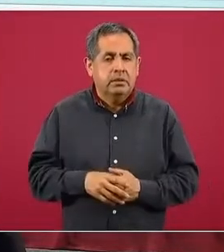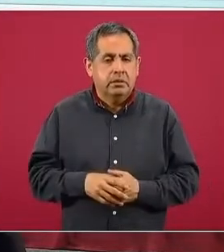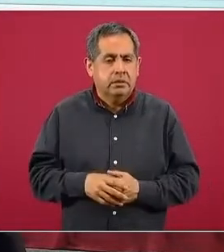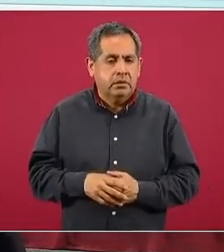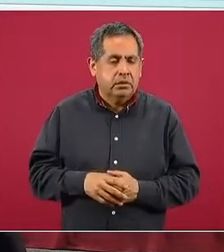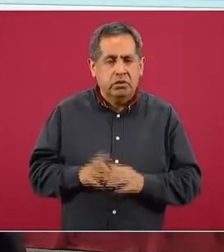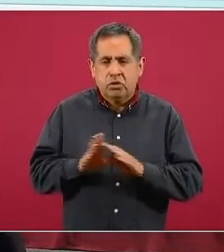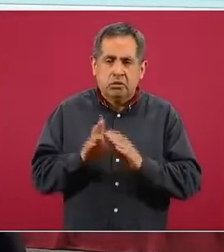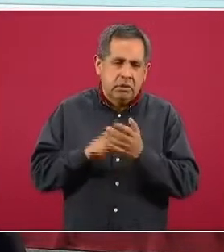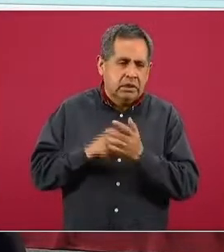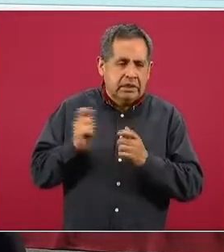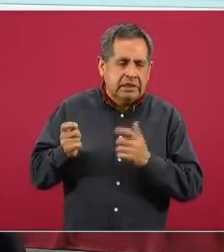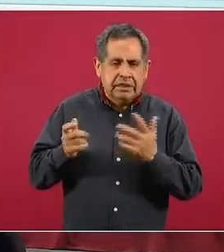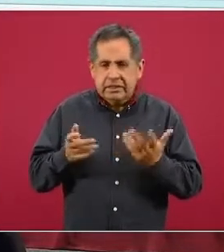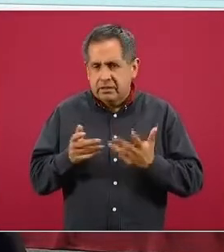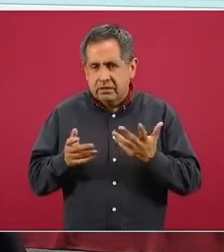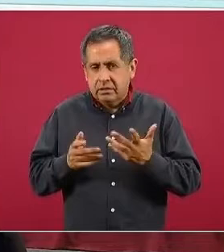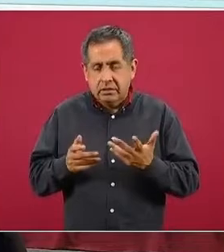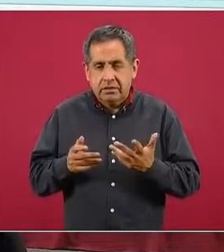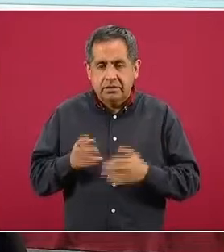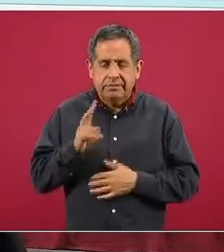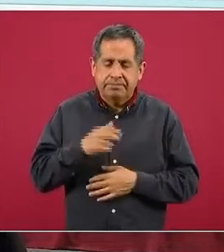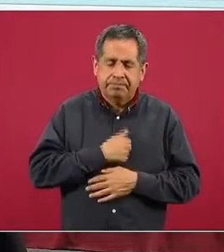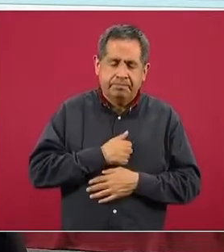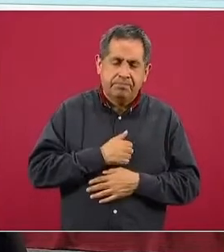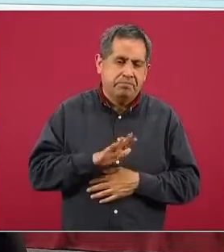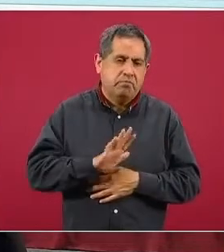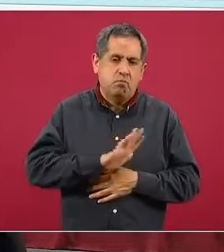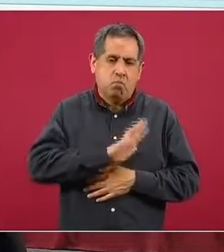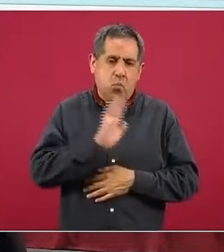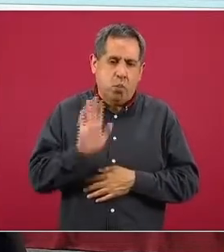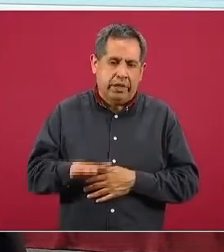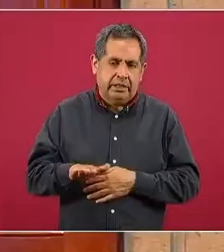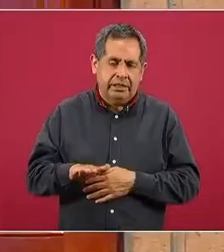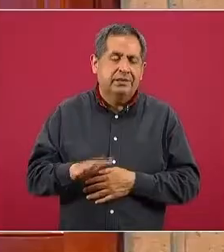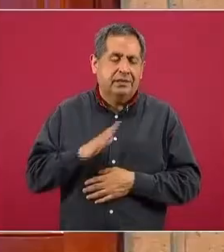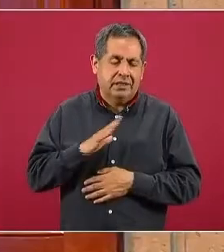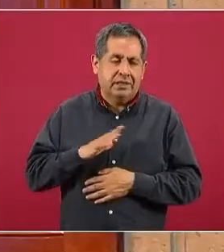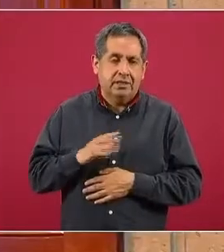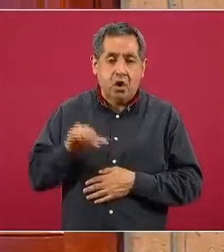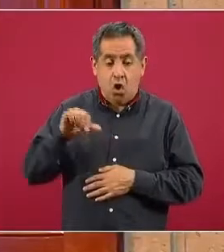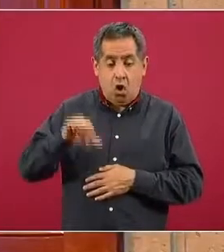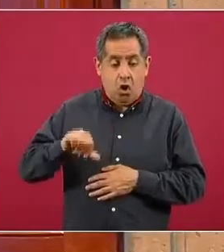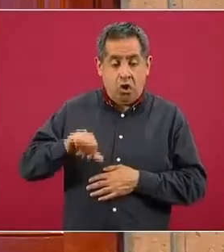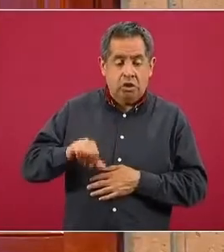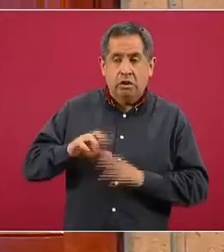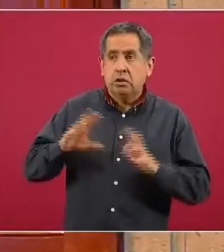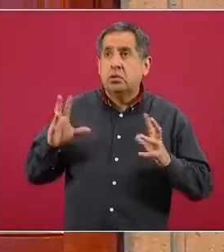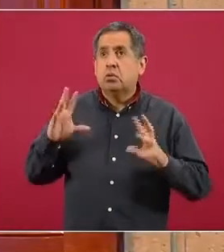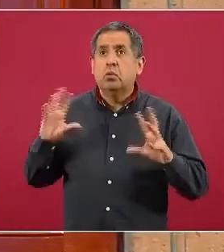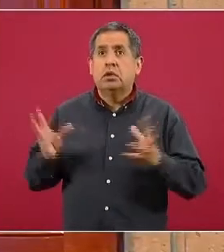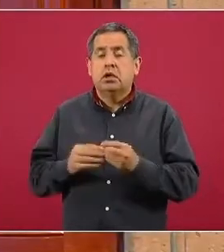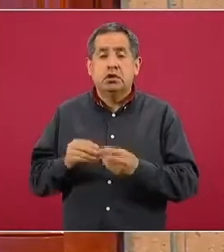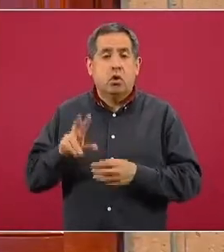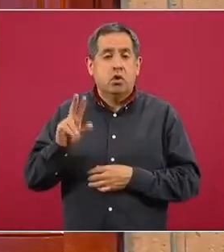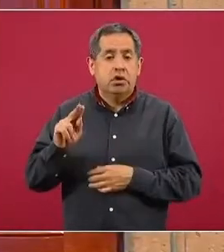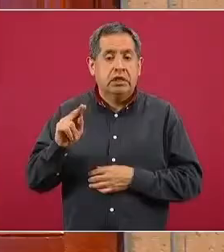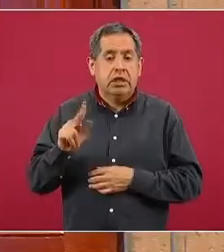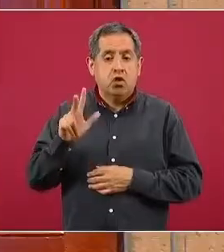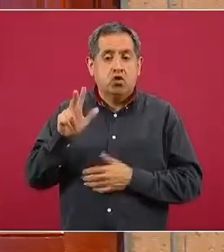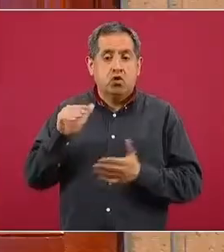el comportamiento de las lamentables defunciones que hasta el momento han ocurrido. Para el día de hoy suman ya